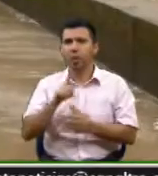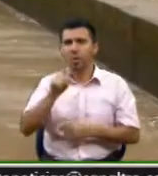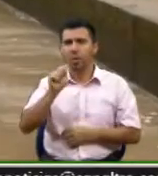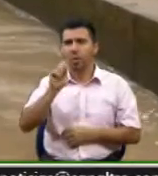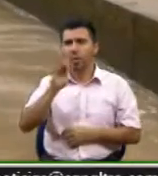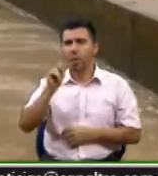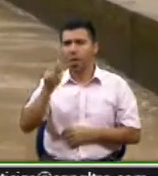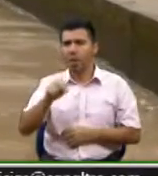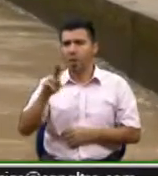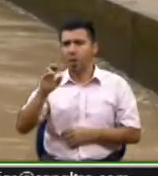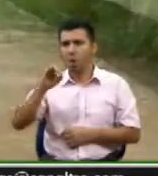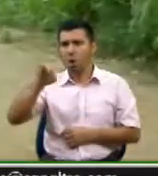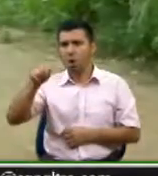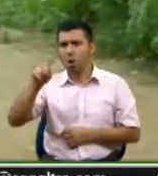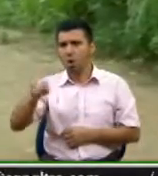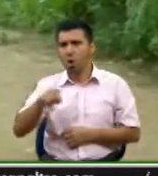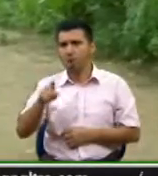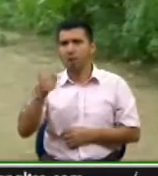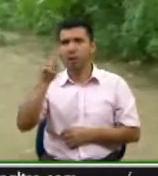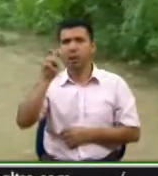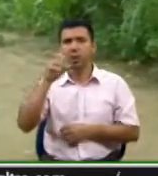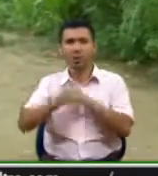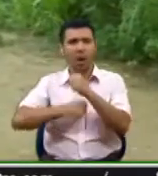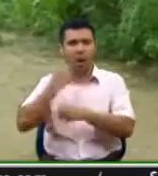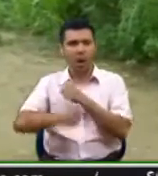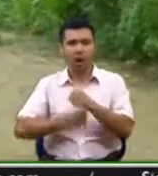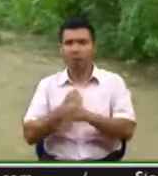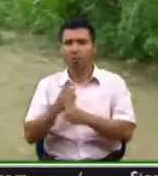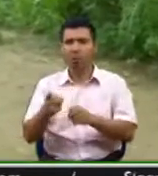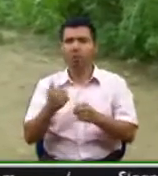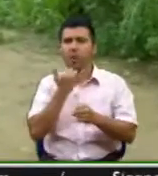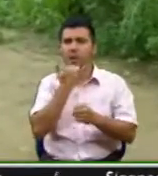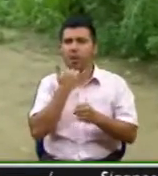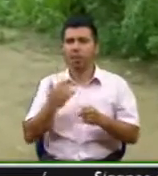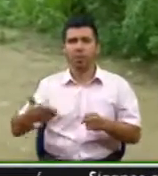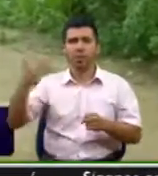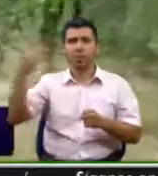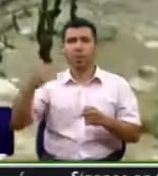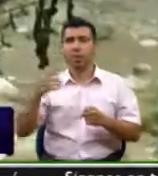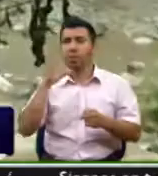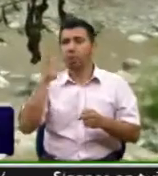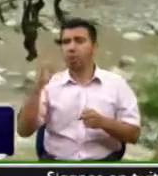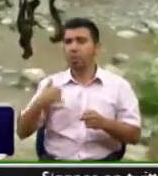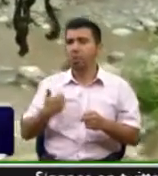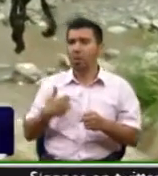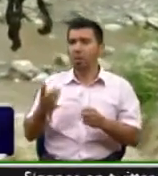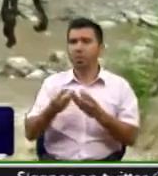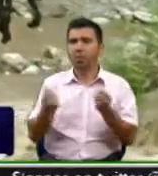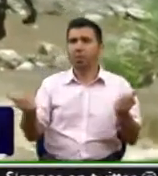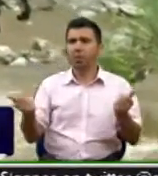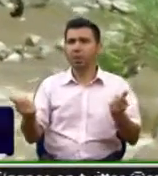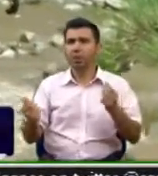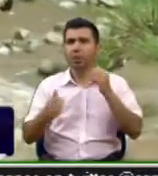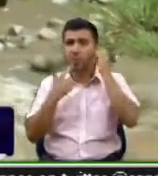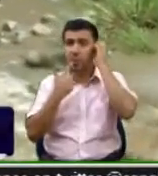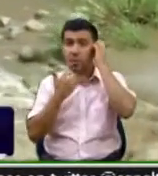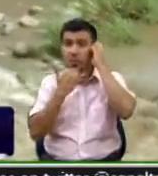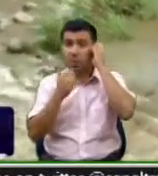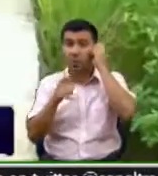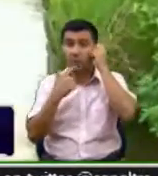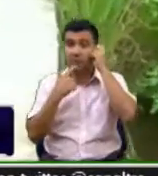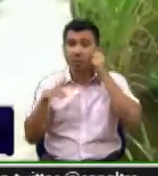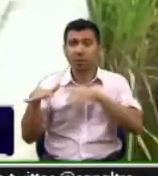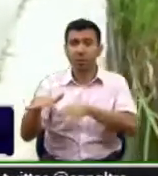años, desapareció. Pues estamos acá esperando que la entidad de ahí de la parte